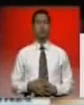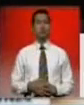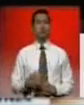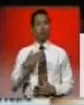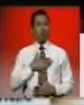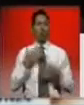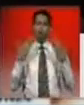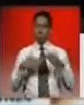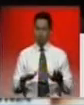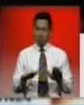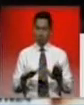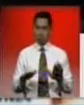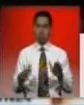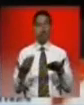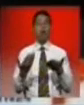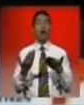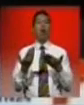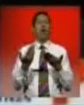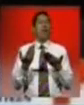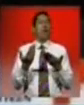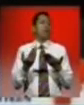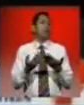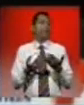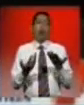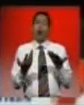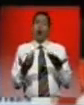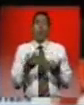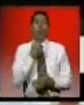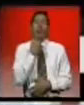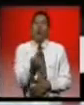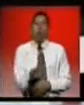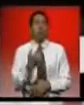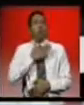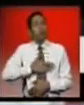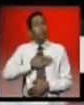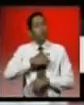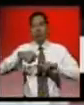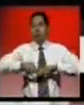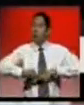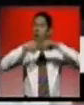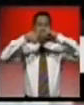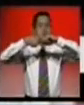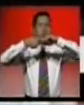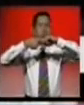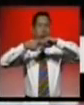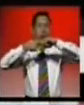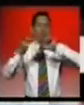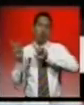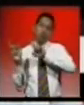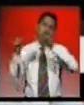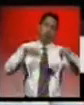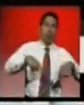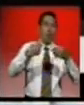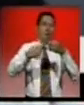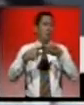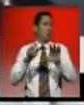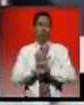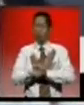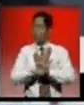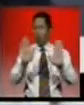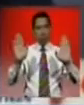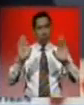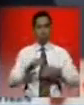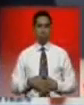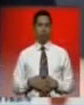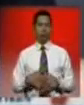equipo negociador con el ELN de que suspenda su viaje a la ciudad de Quito. La